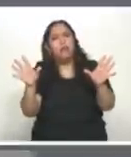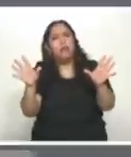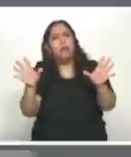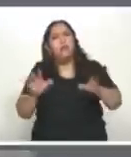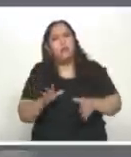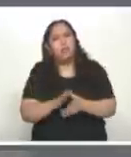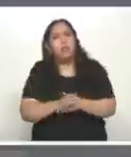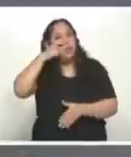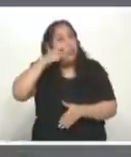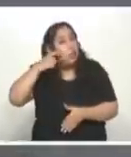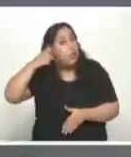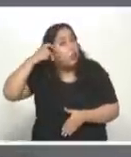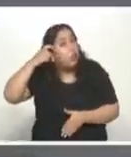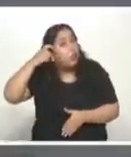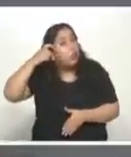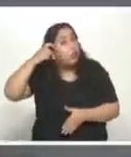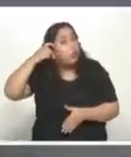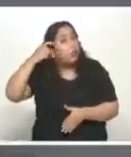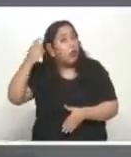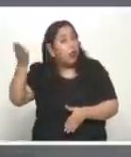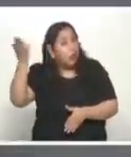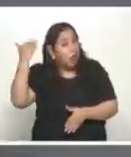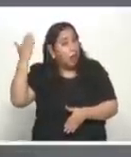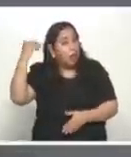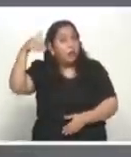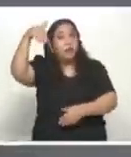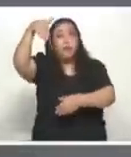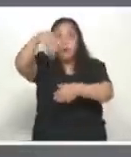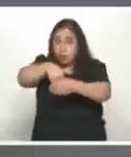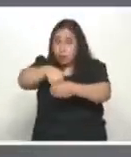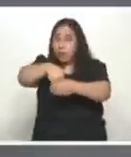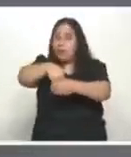Xiomara ganó las elecciones, pero no ganó el poder.